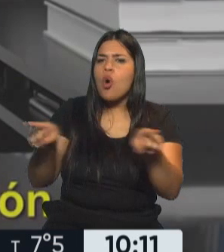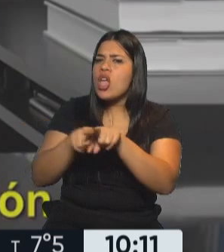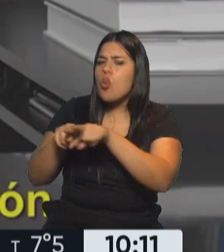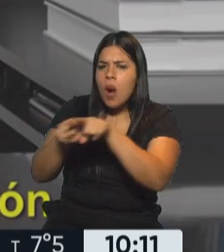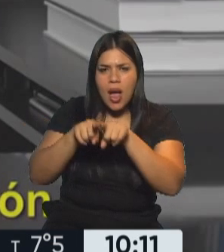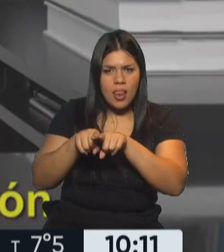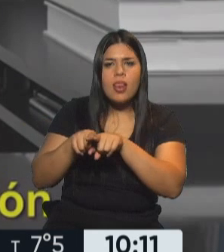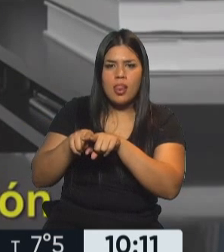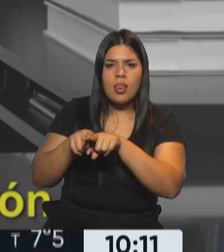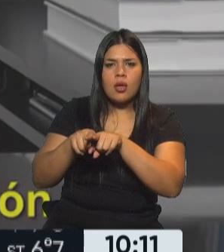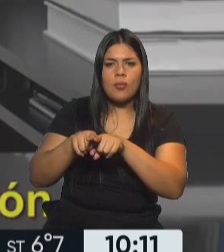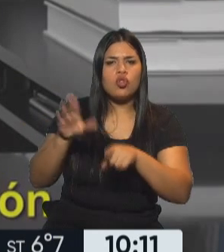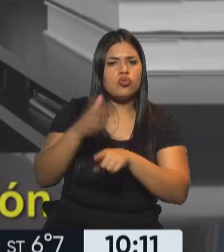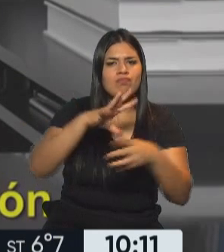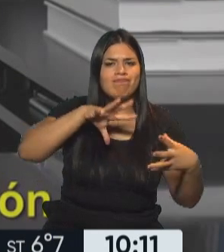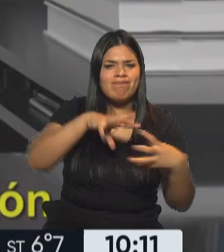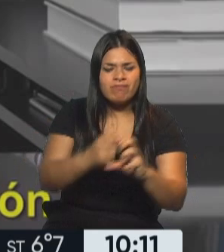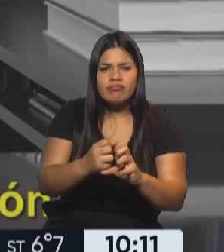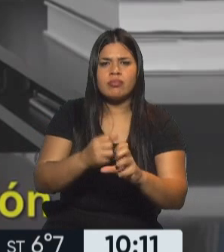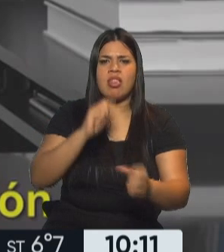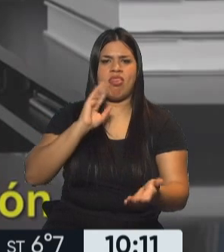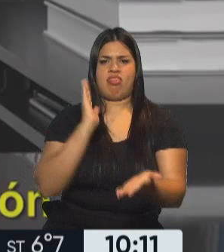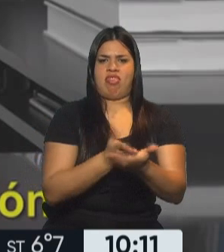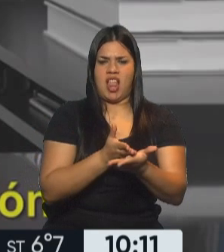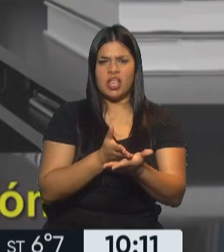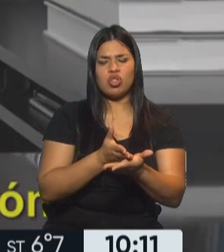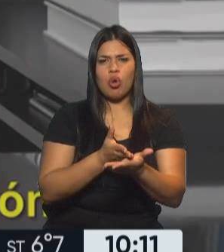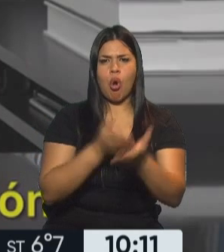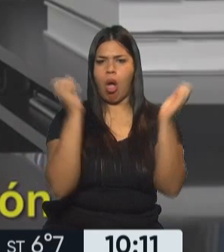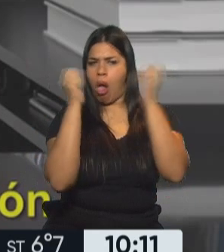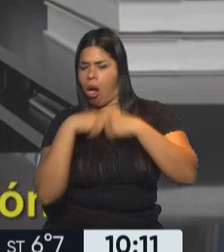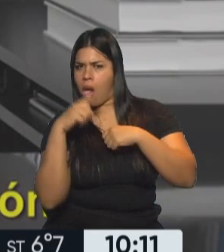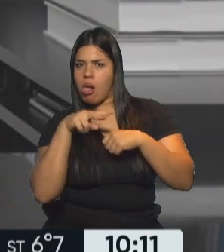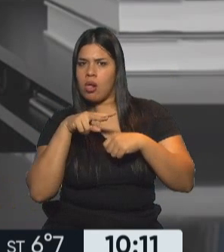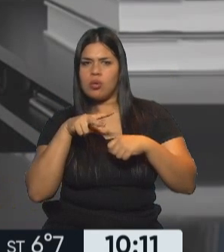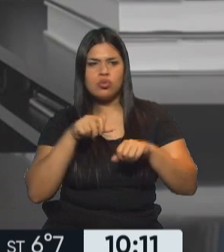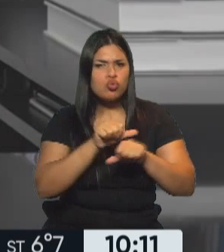destrucción a través de actos criminales, cobardes y crueles.